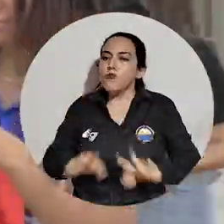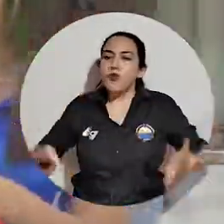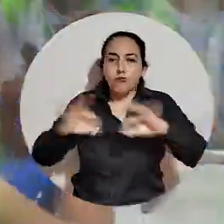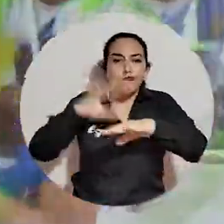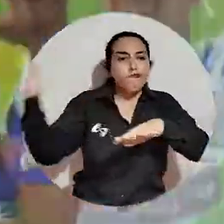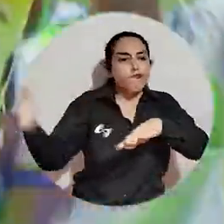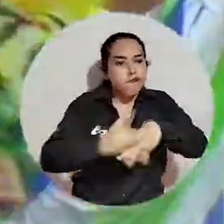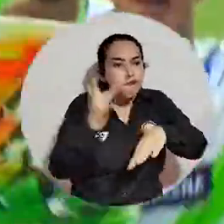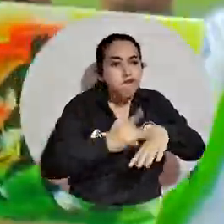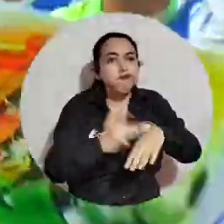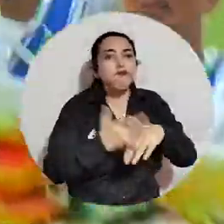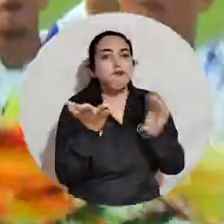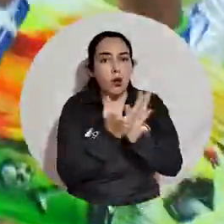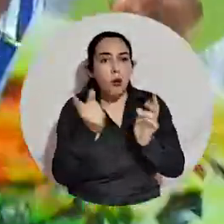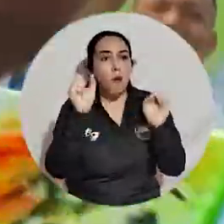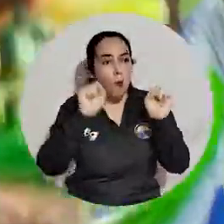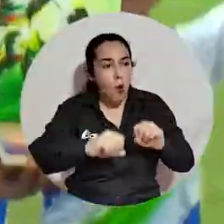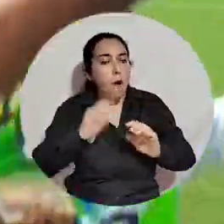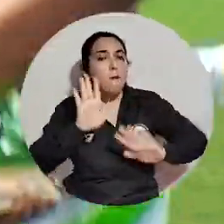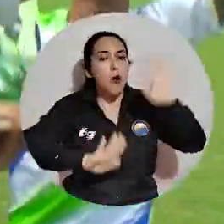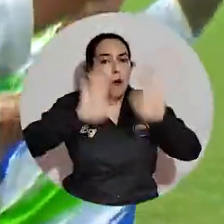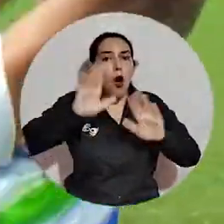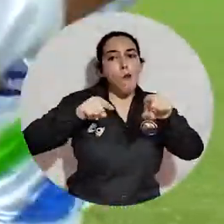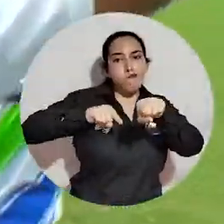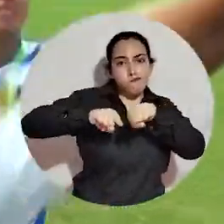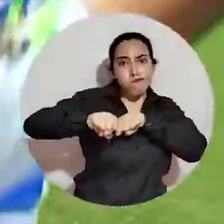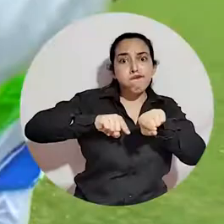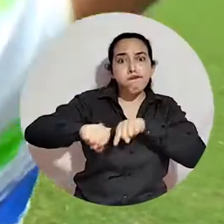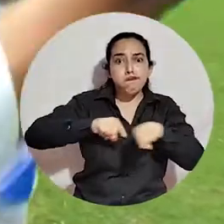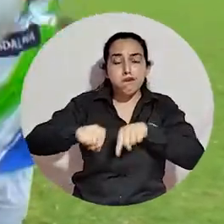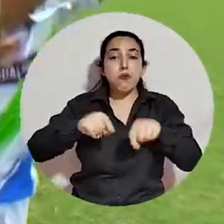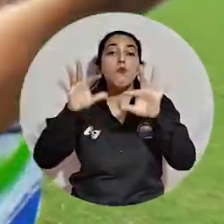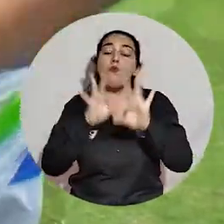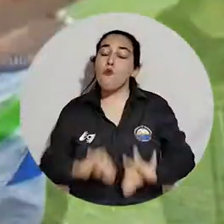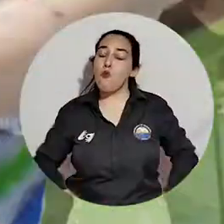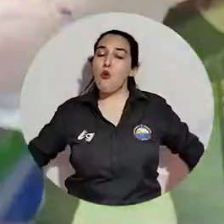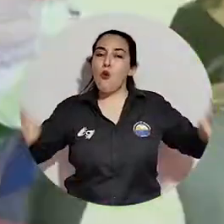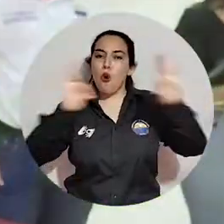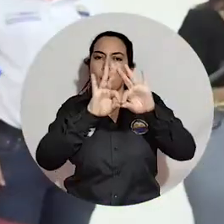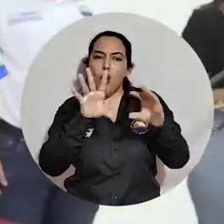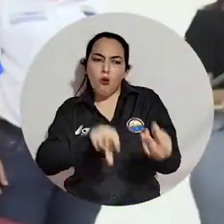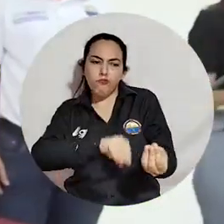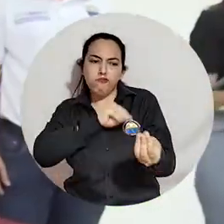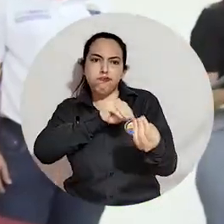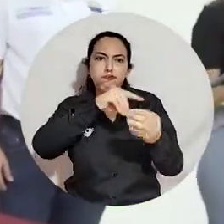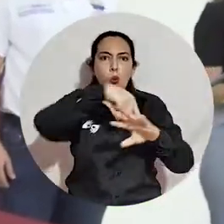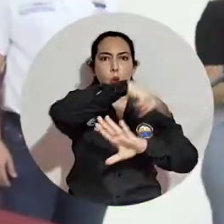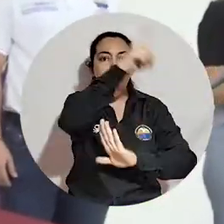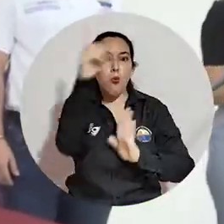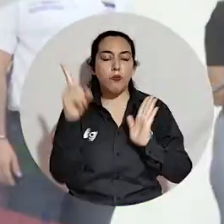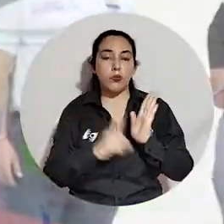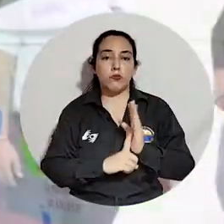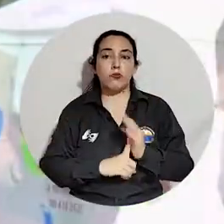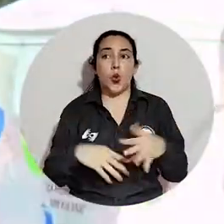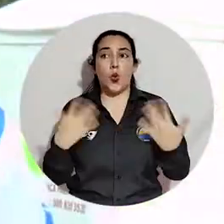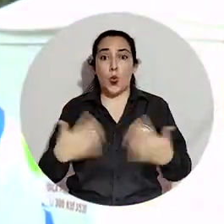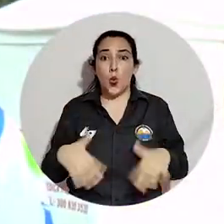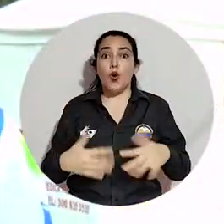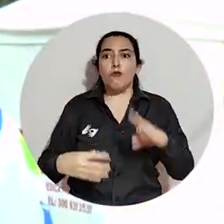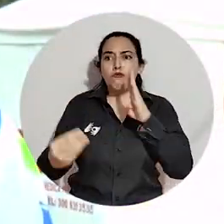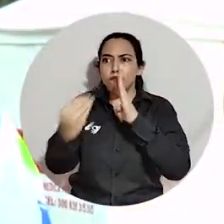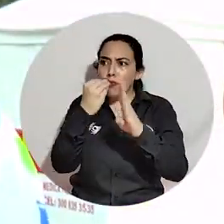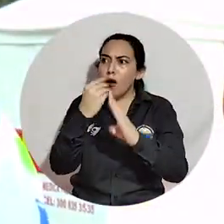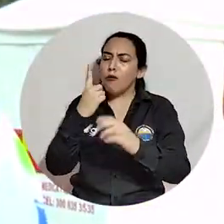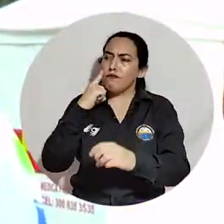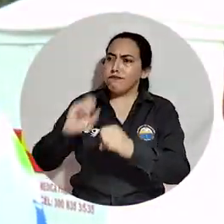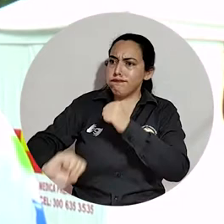es importante seguir impulsando a los estudiantes en la participación de dichas competencias vitales para su desarrollo integral. Bienestar